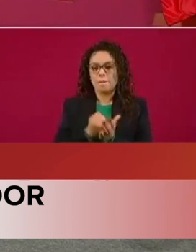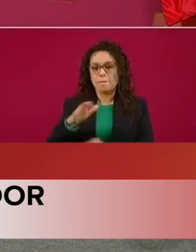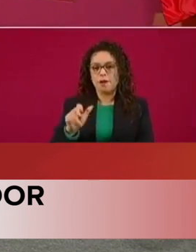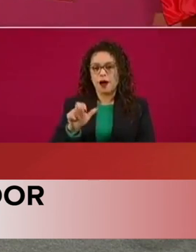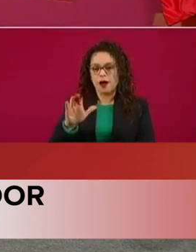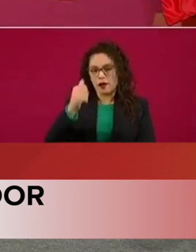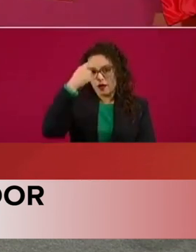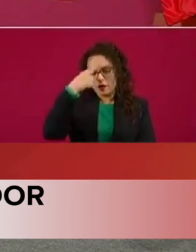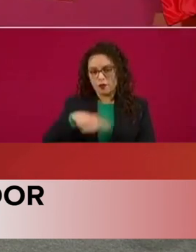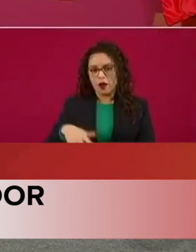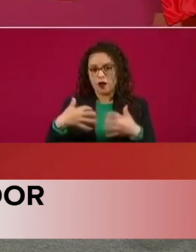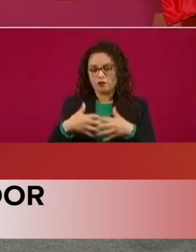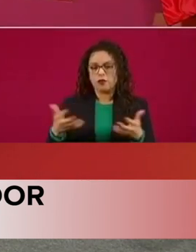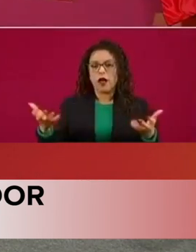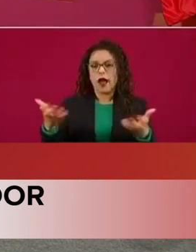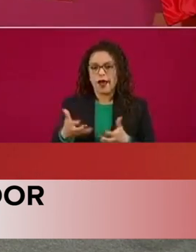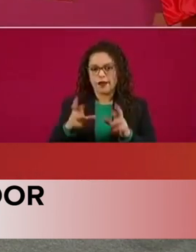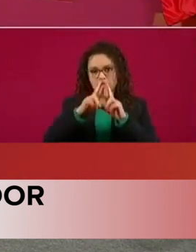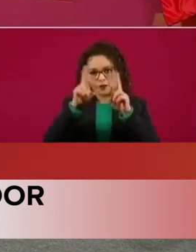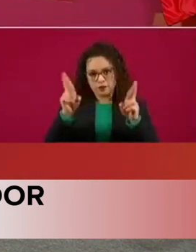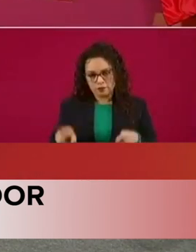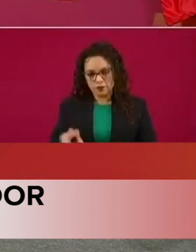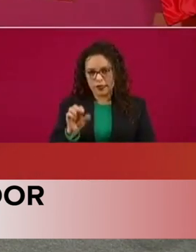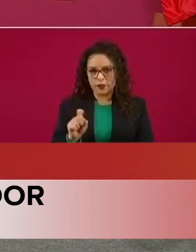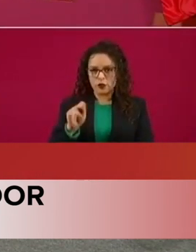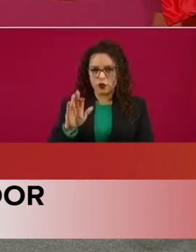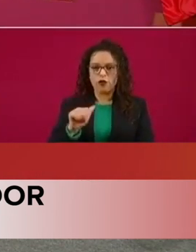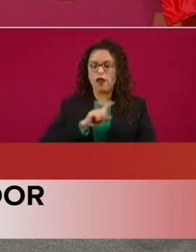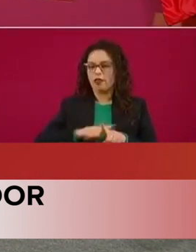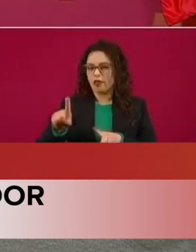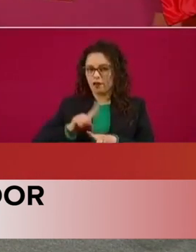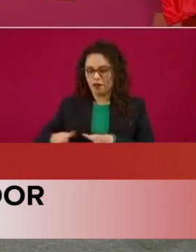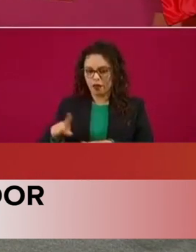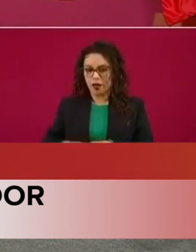y se pudo comprar